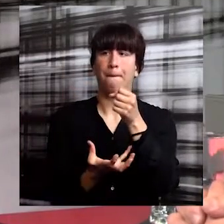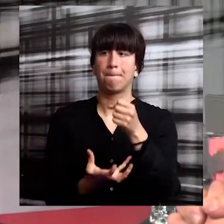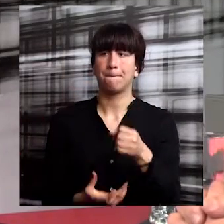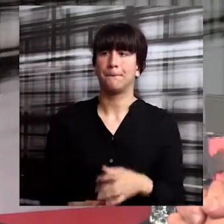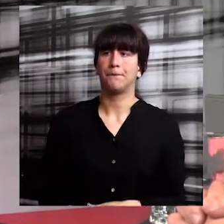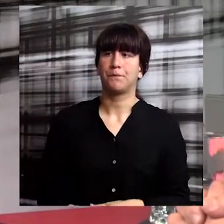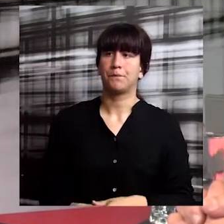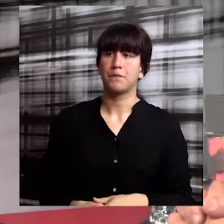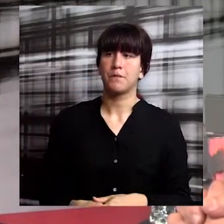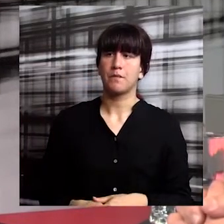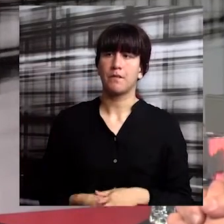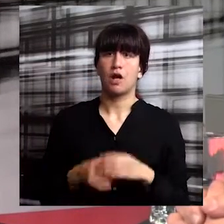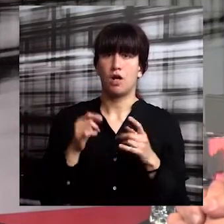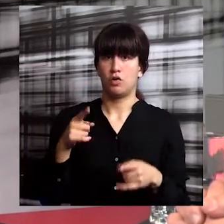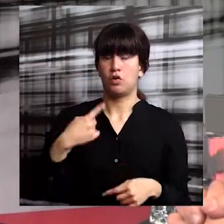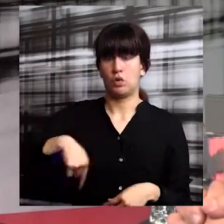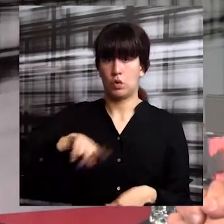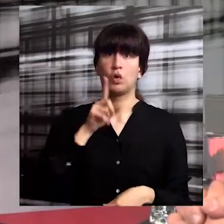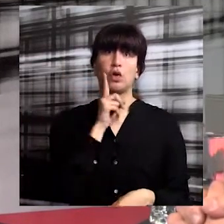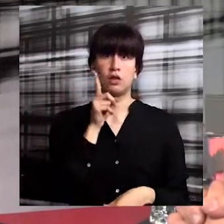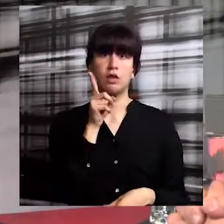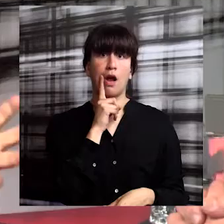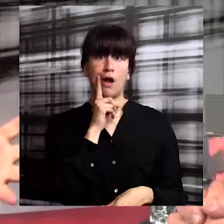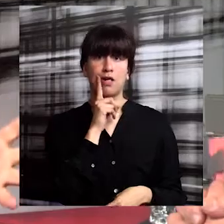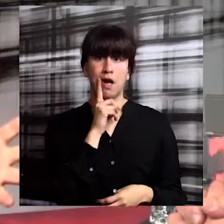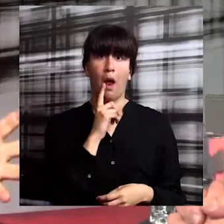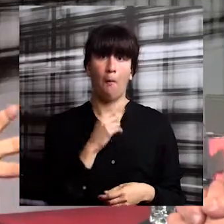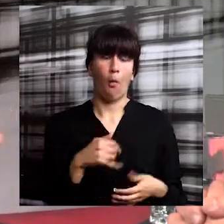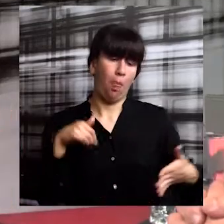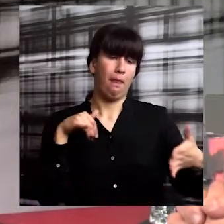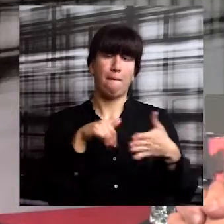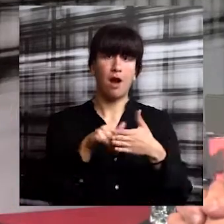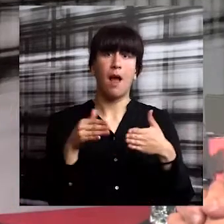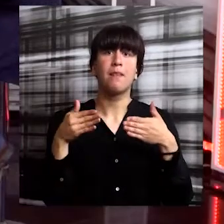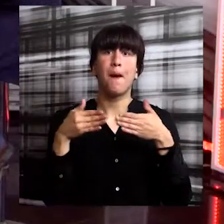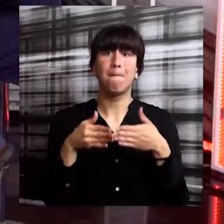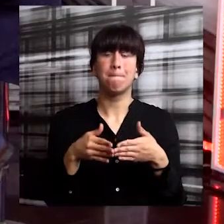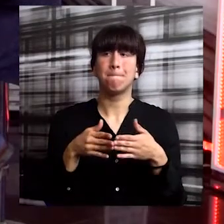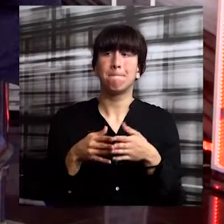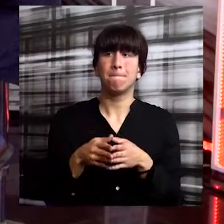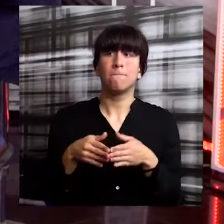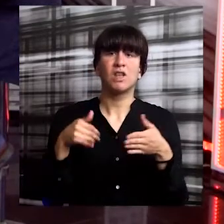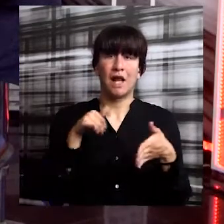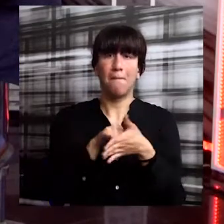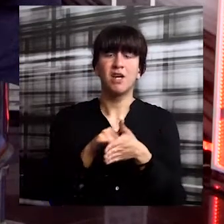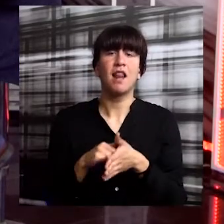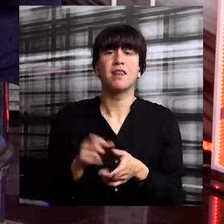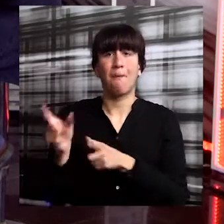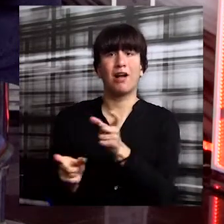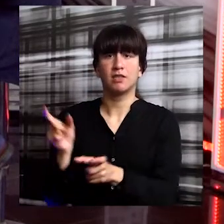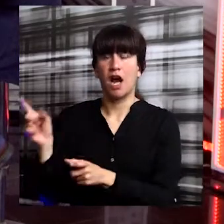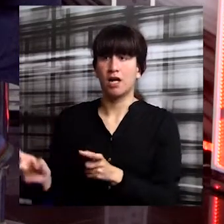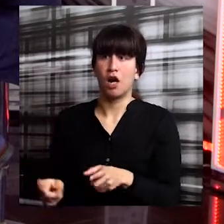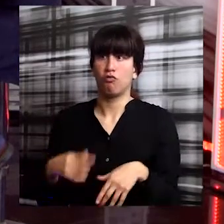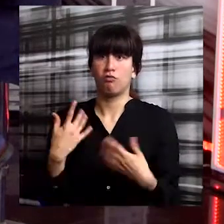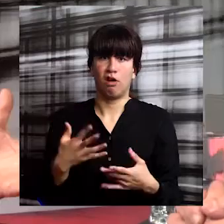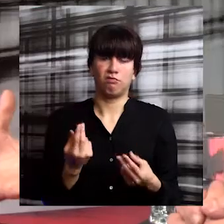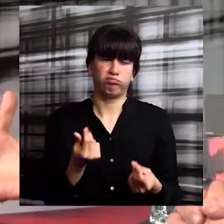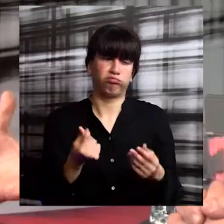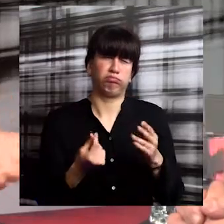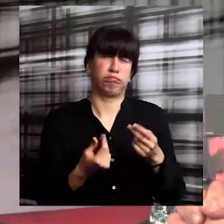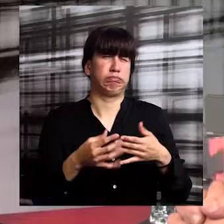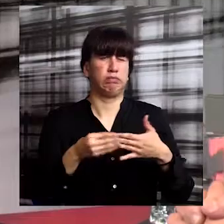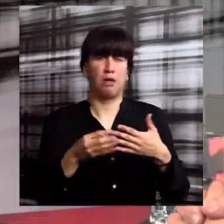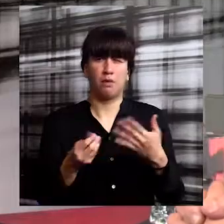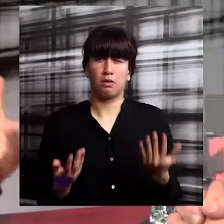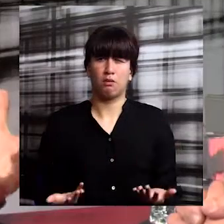un terminal de pasajeros que costó varios millones de dólares. San Antonio no lo tiene. San Antonio no tiene terminal, reciben una carpa. No obstante, los cruceros se fueron para allá.